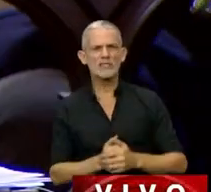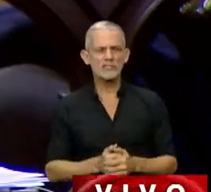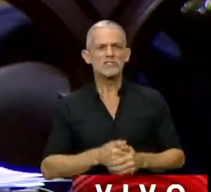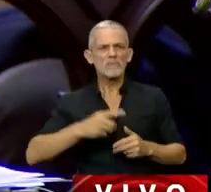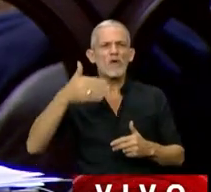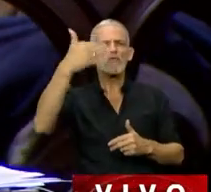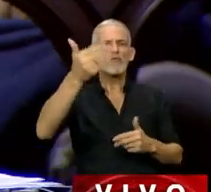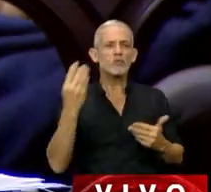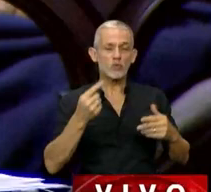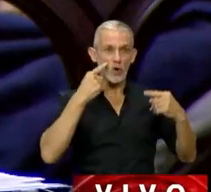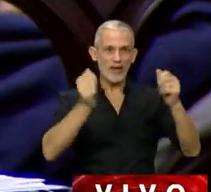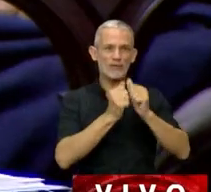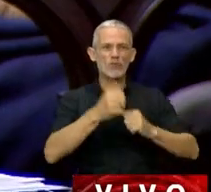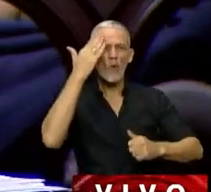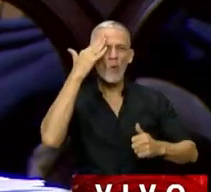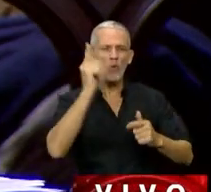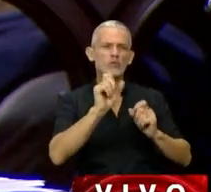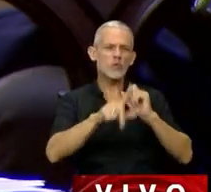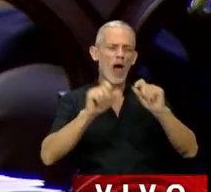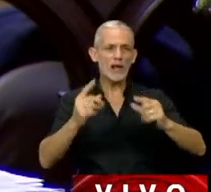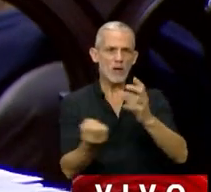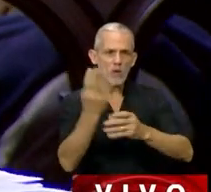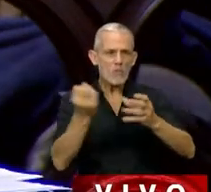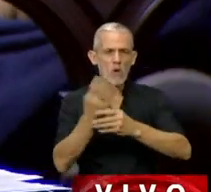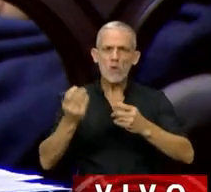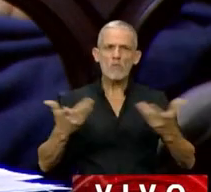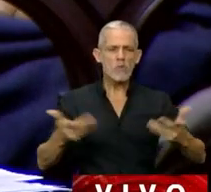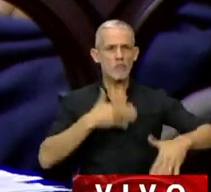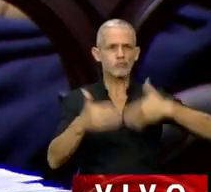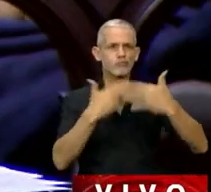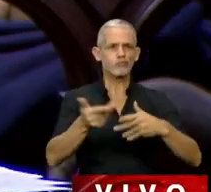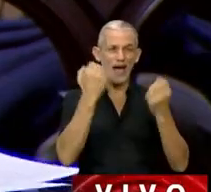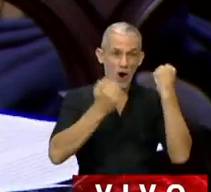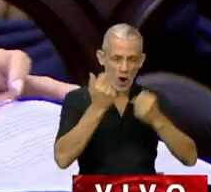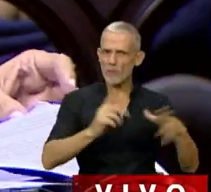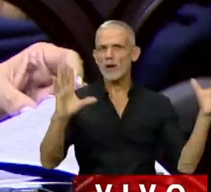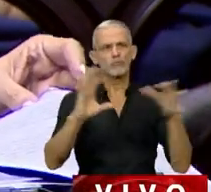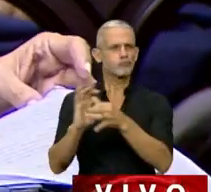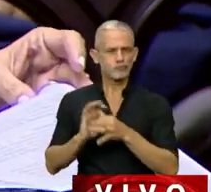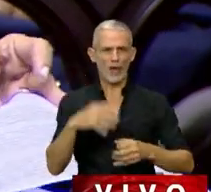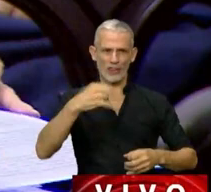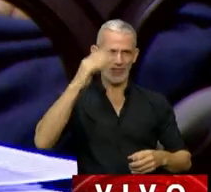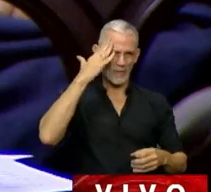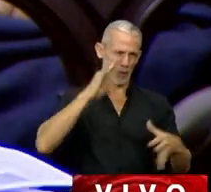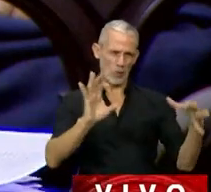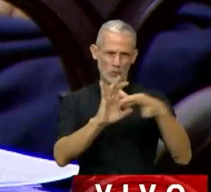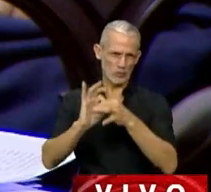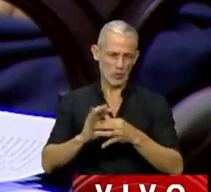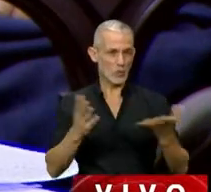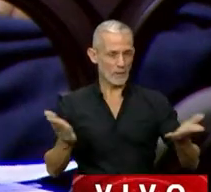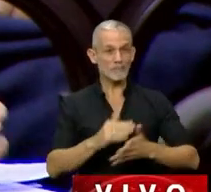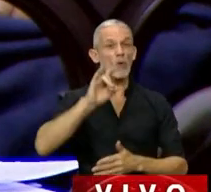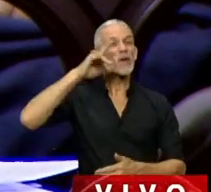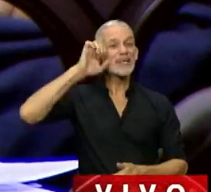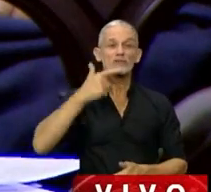y el futuro de las industrias culturales y creativas en el desarrollo económico y social. Según